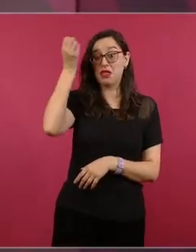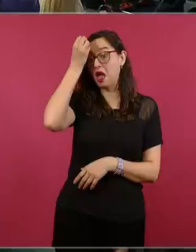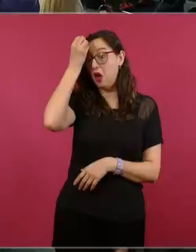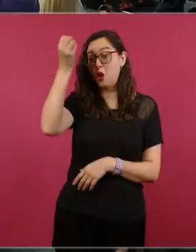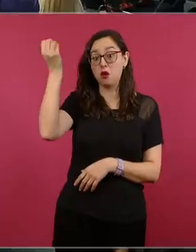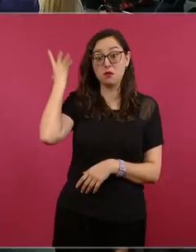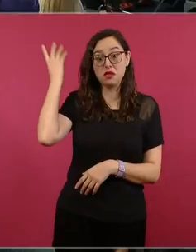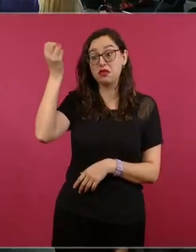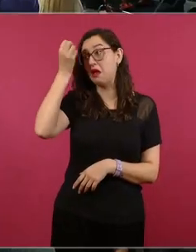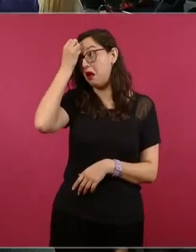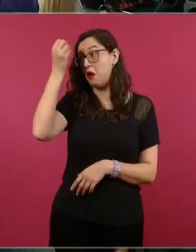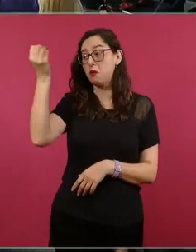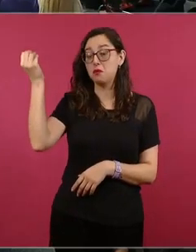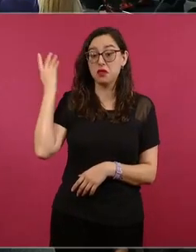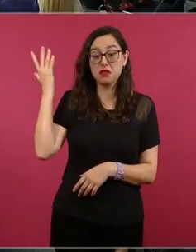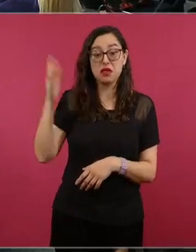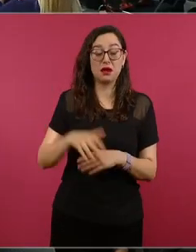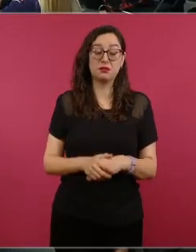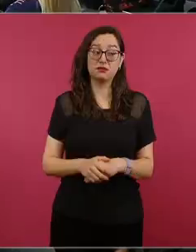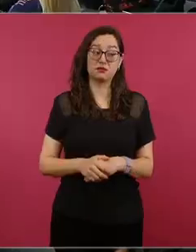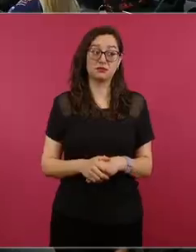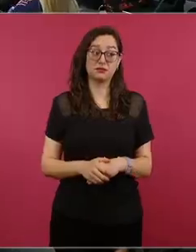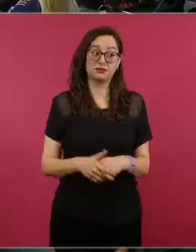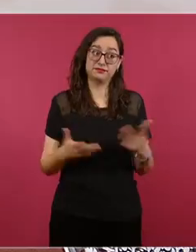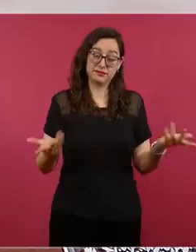se enteraban cada semana